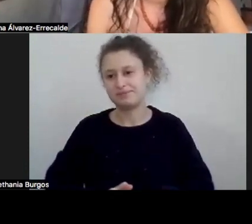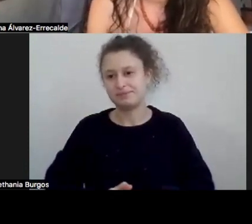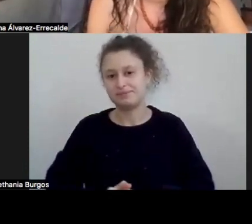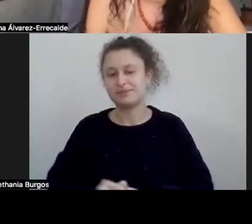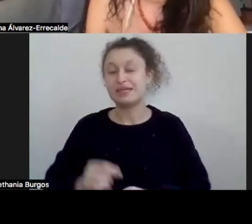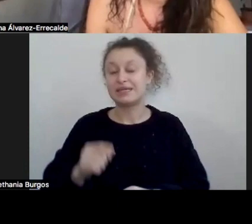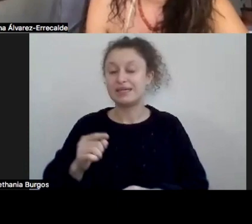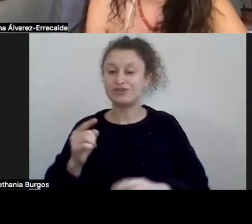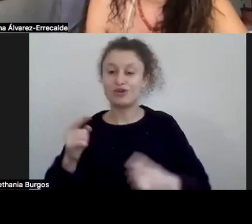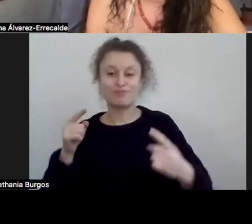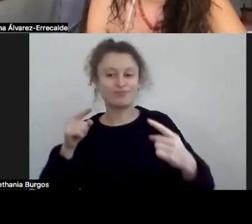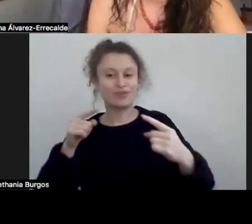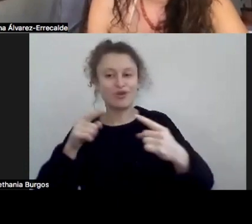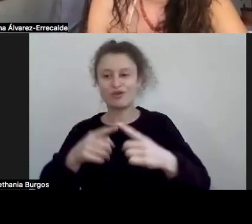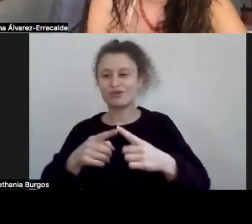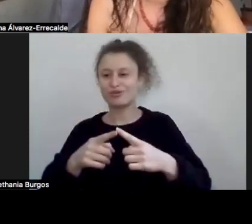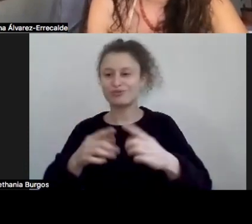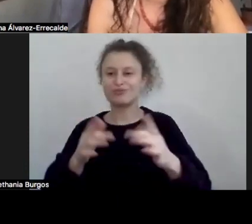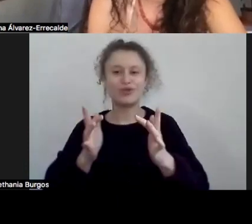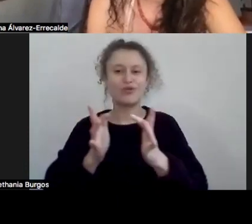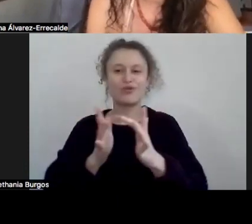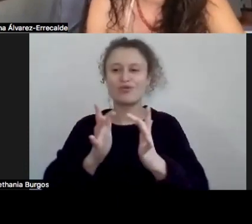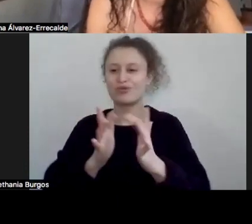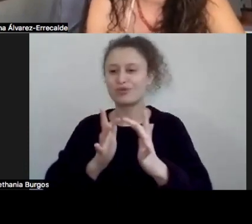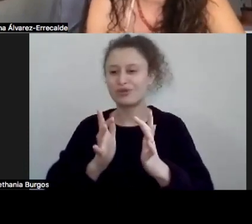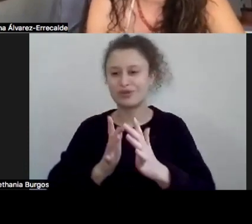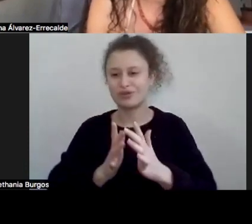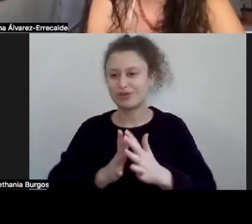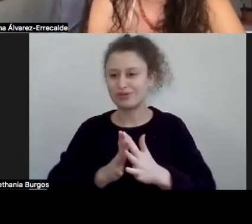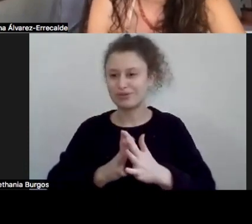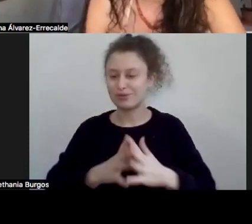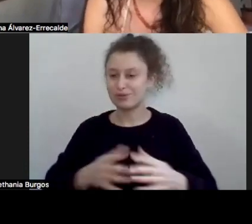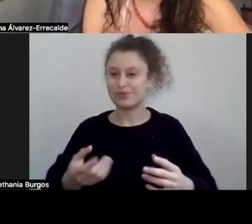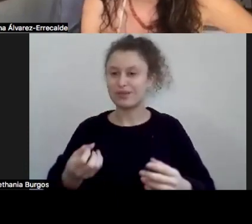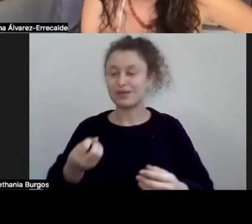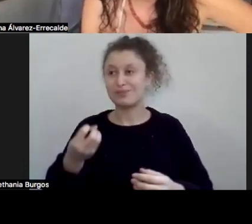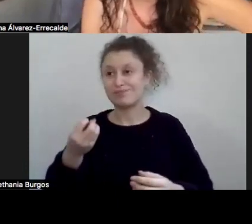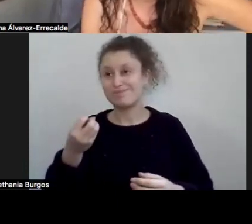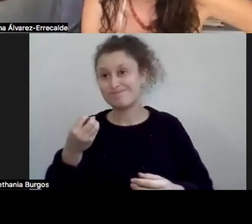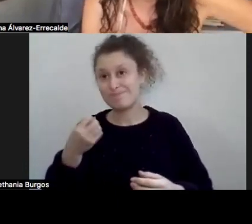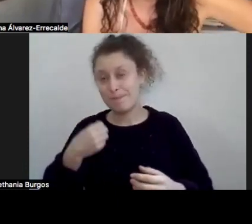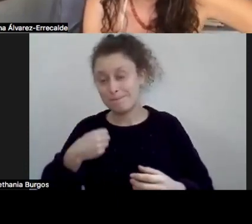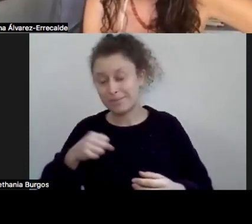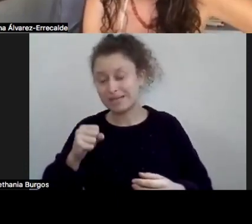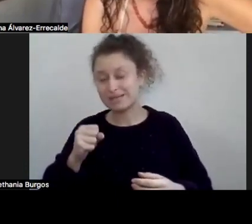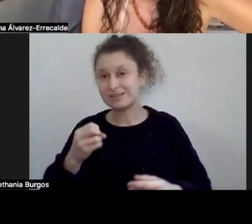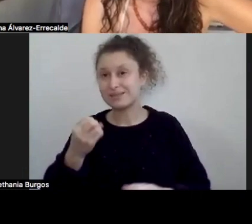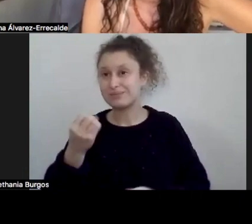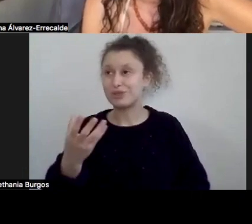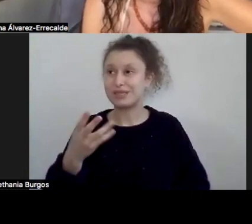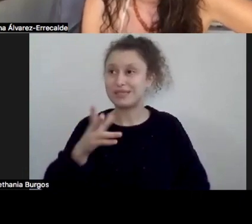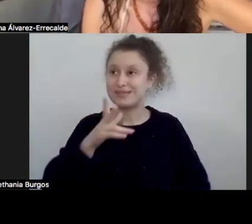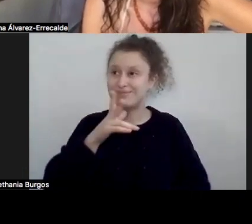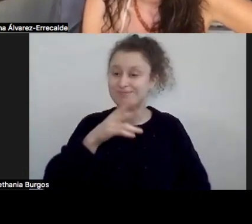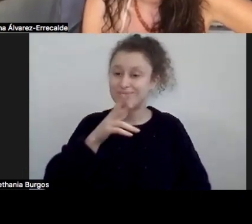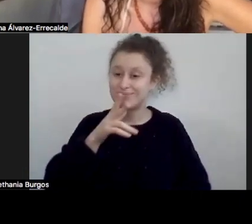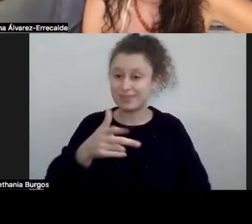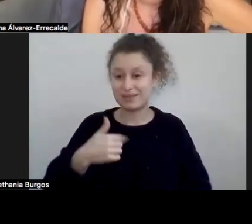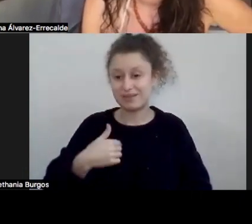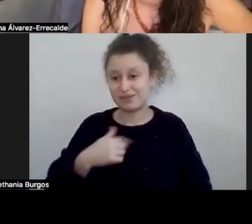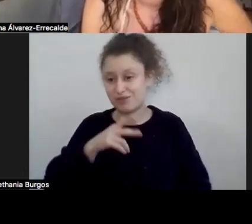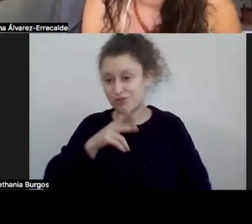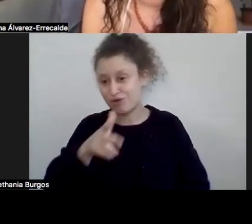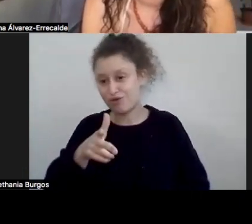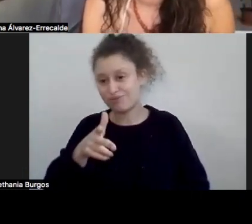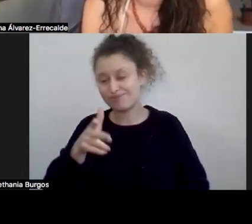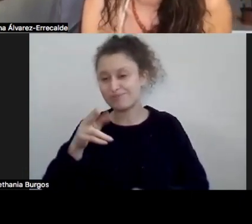conectó todavía más cuando falleció mi hijo de forma inesperada, con 21 años, y pensaba, digo,